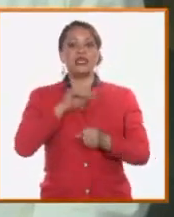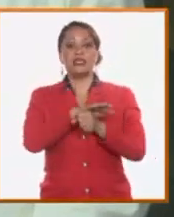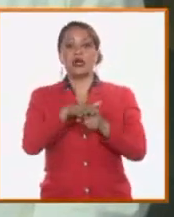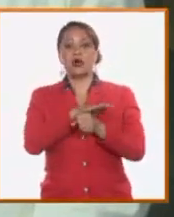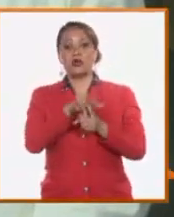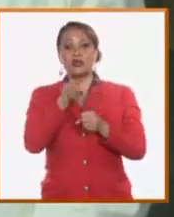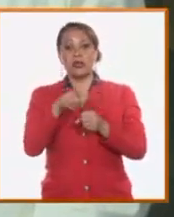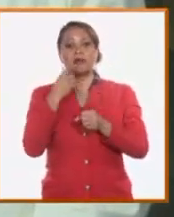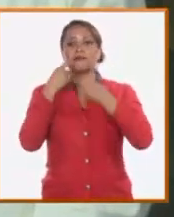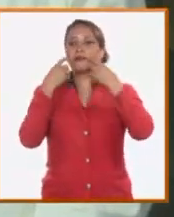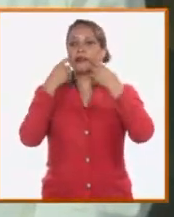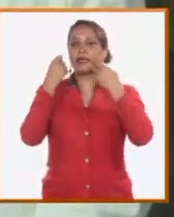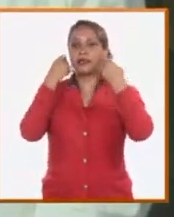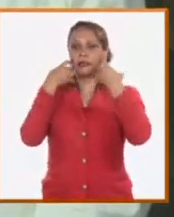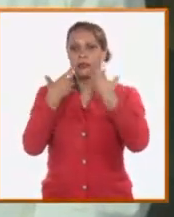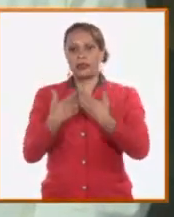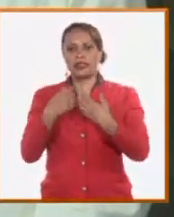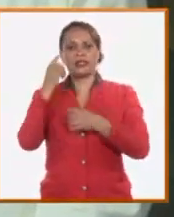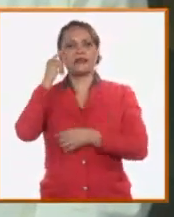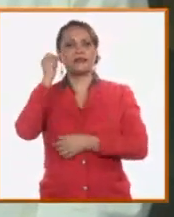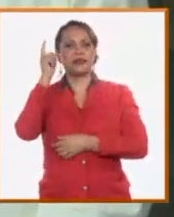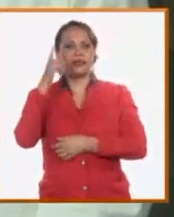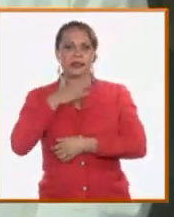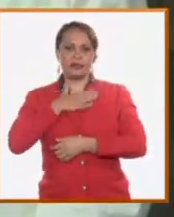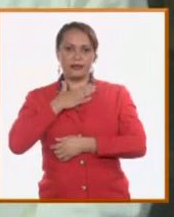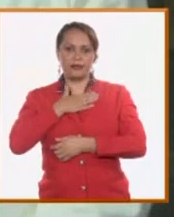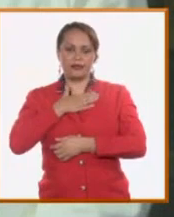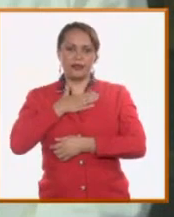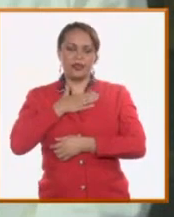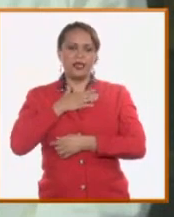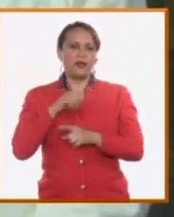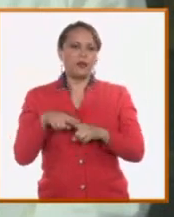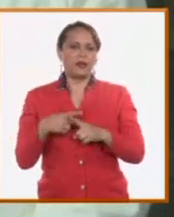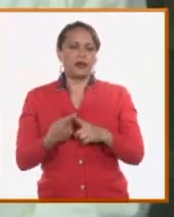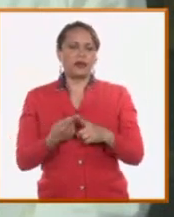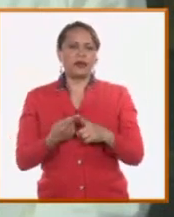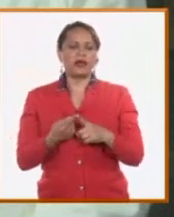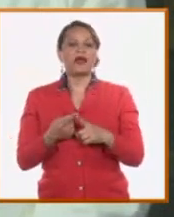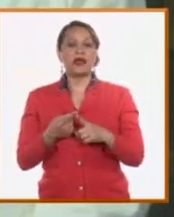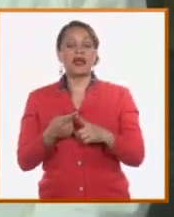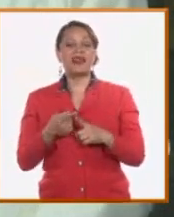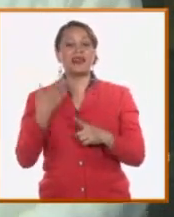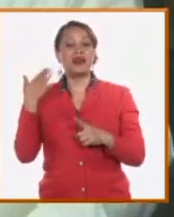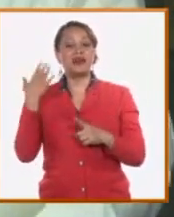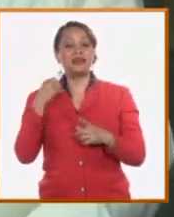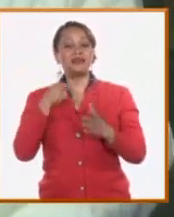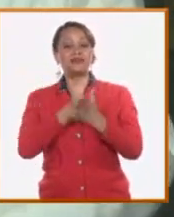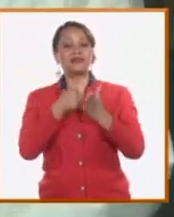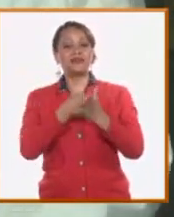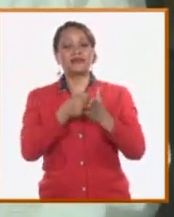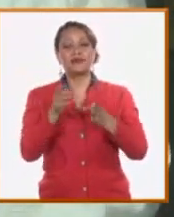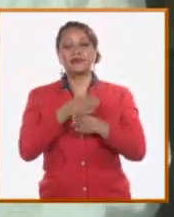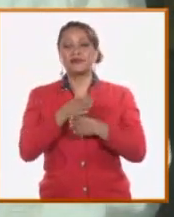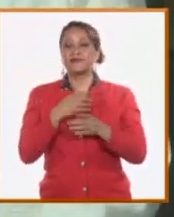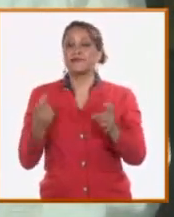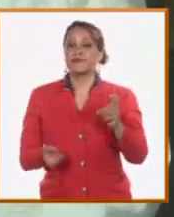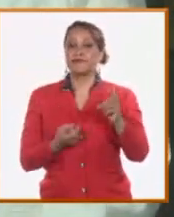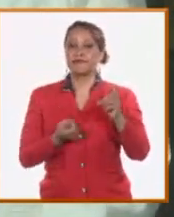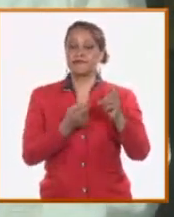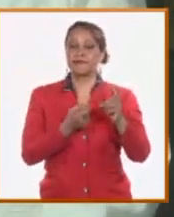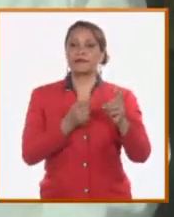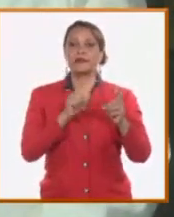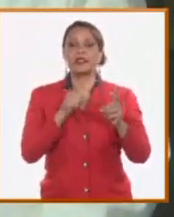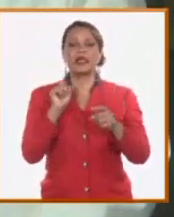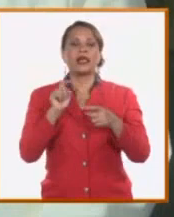más grandes experiencias en mi vida. Digo esto porque tuvimos que enfrentar varios retos.